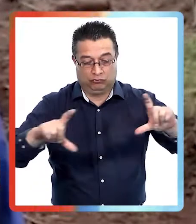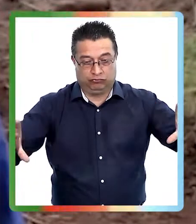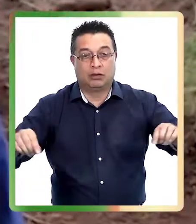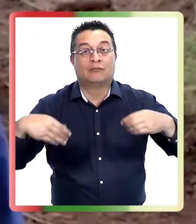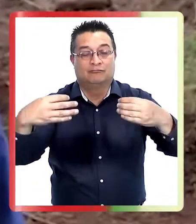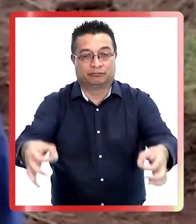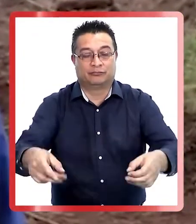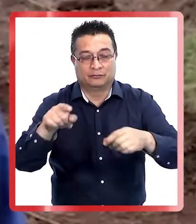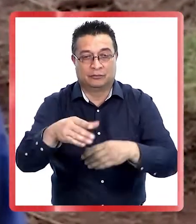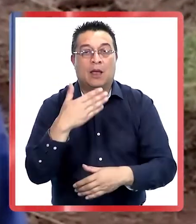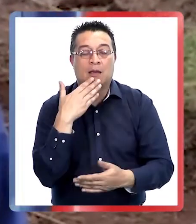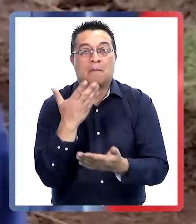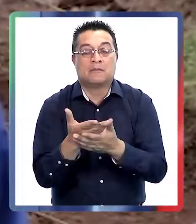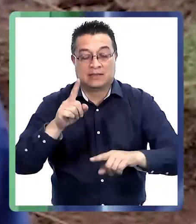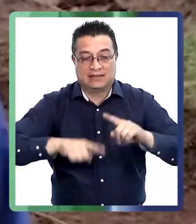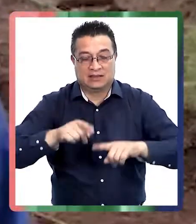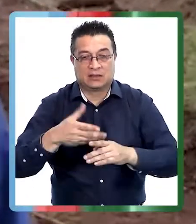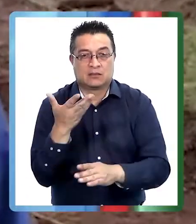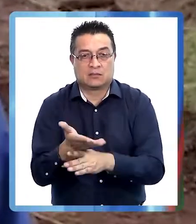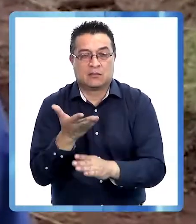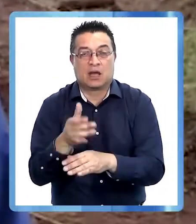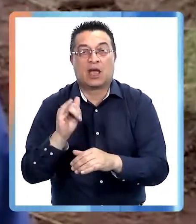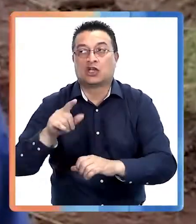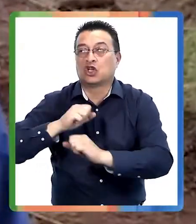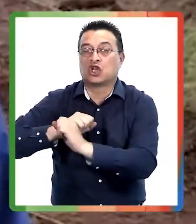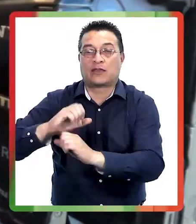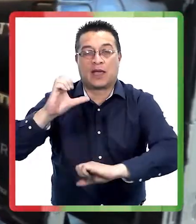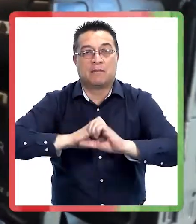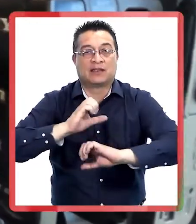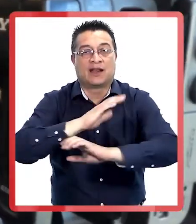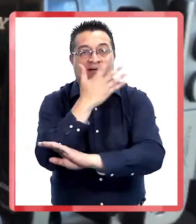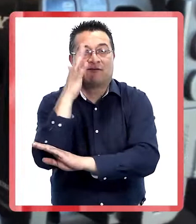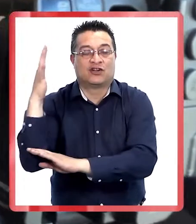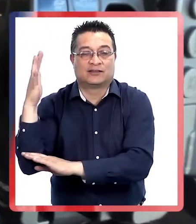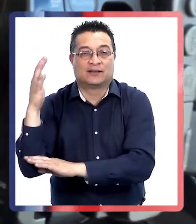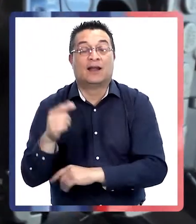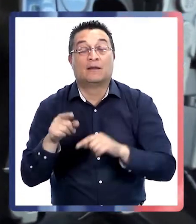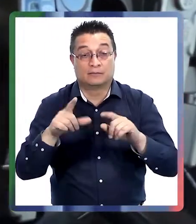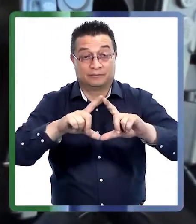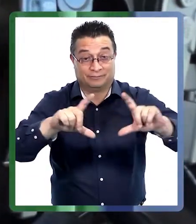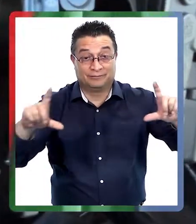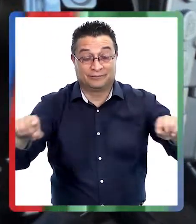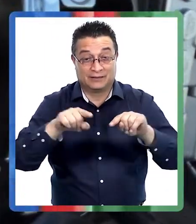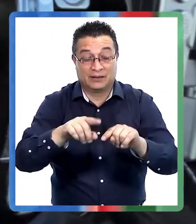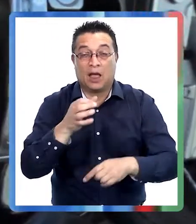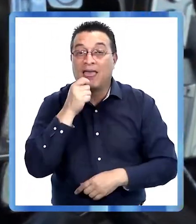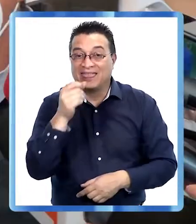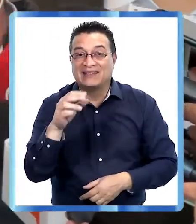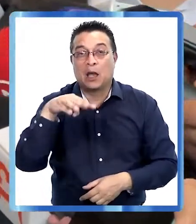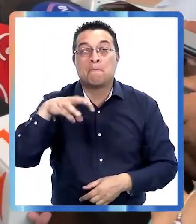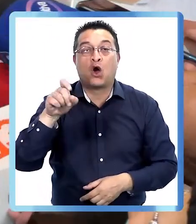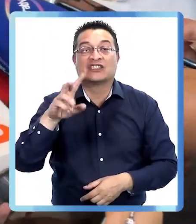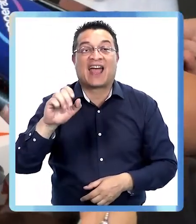un lienzo alusivo a demandas territoriales y contraforestales. El lienzo hallado en el lugar del atentado emplaza a